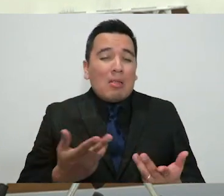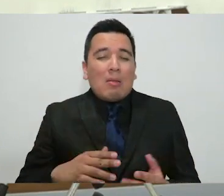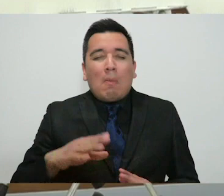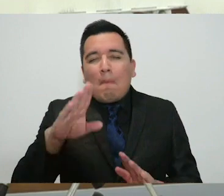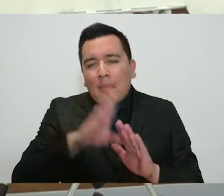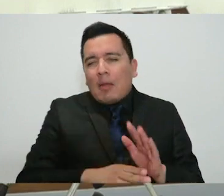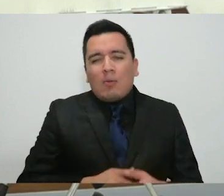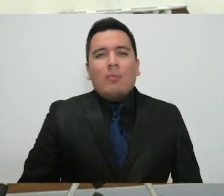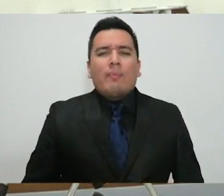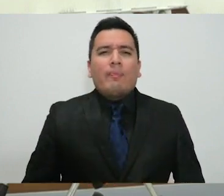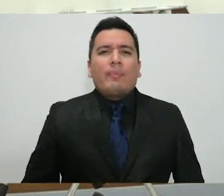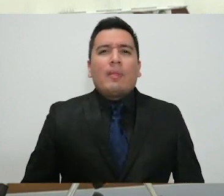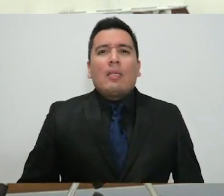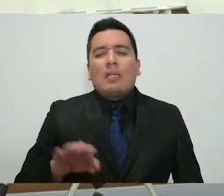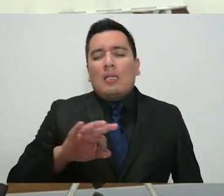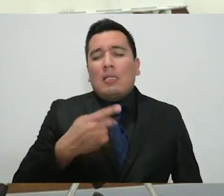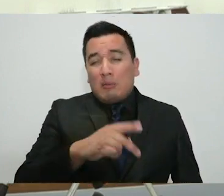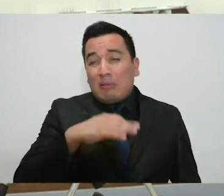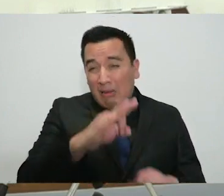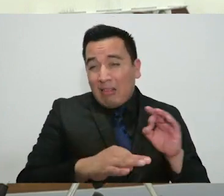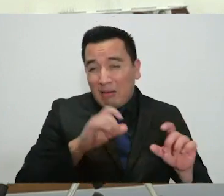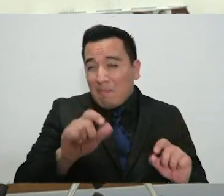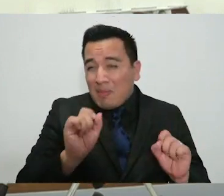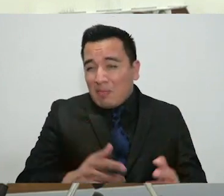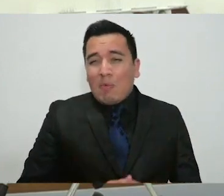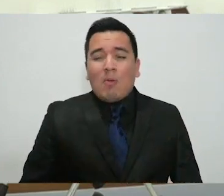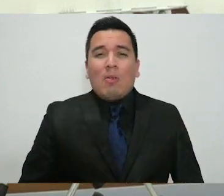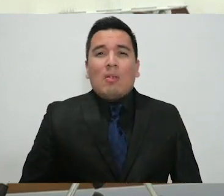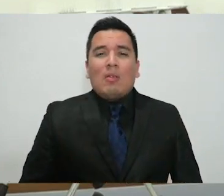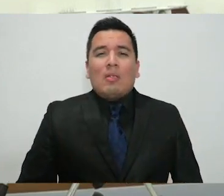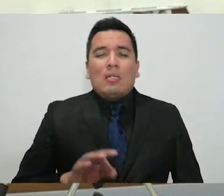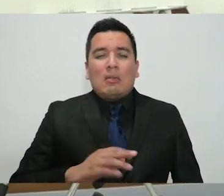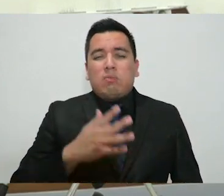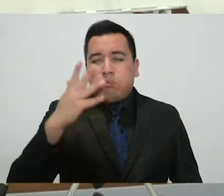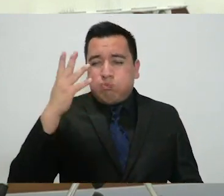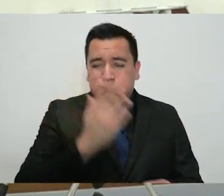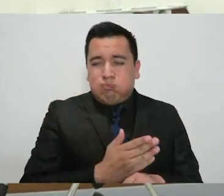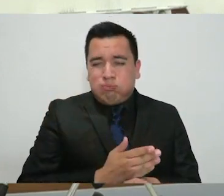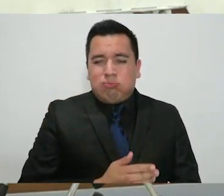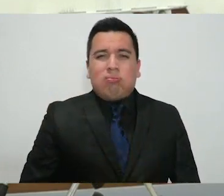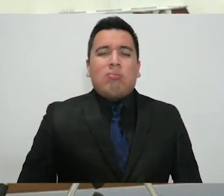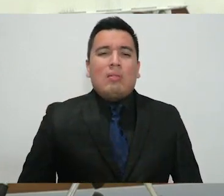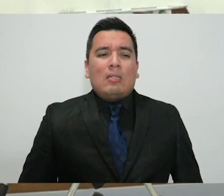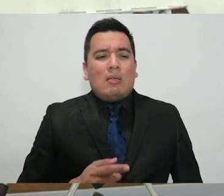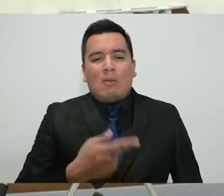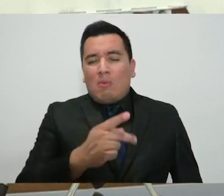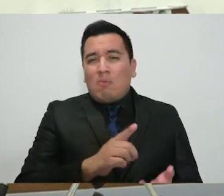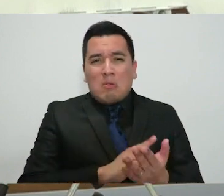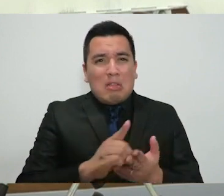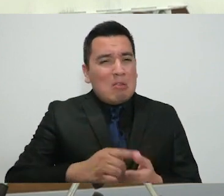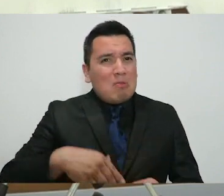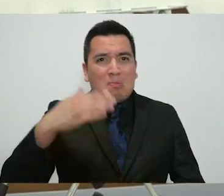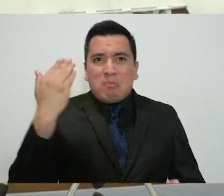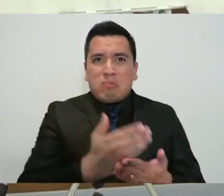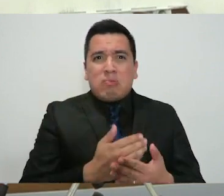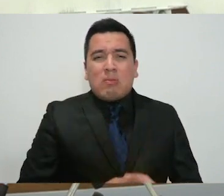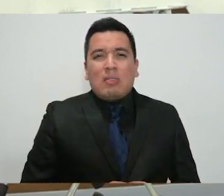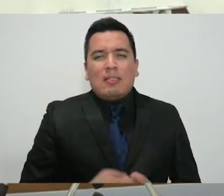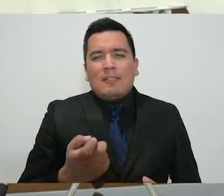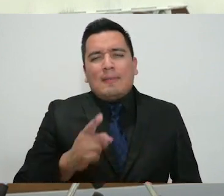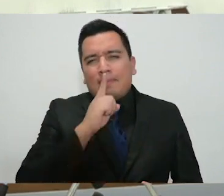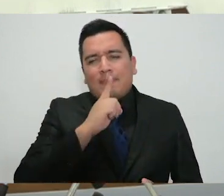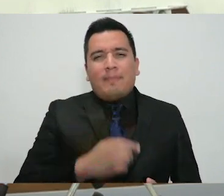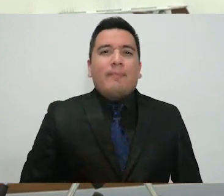realmente deberían tener el mismo tratamiento, de no permitirles de tener suspendidos sus derechos políticos, pues parecería que no.